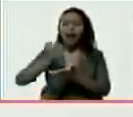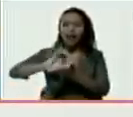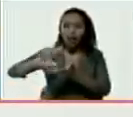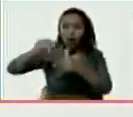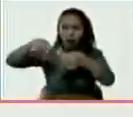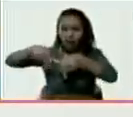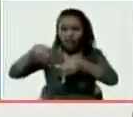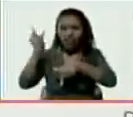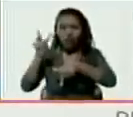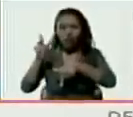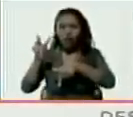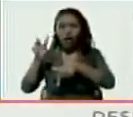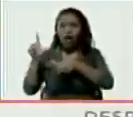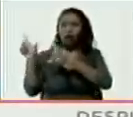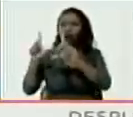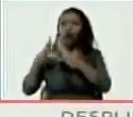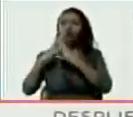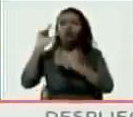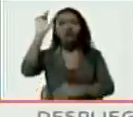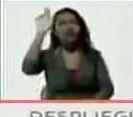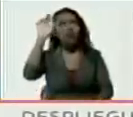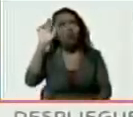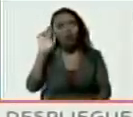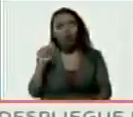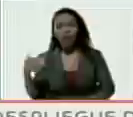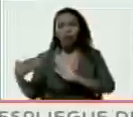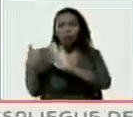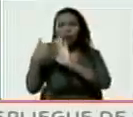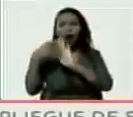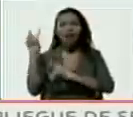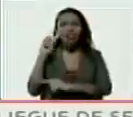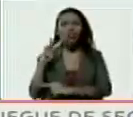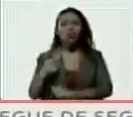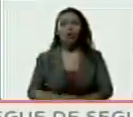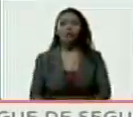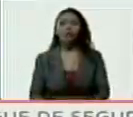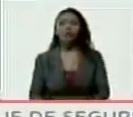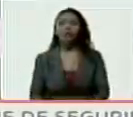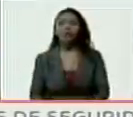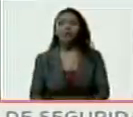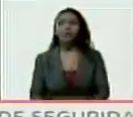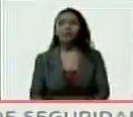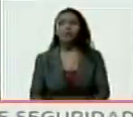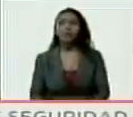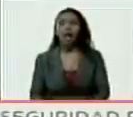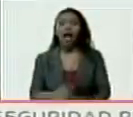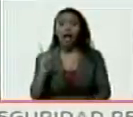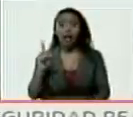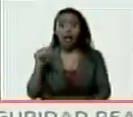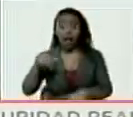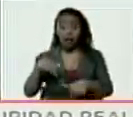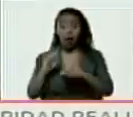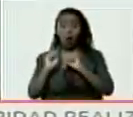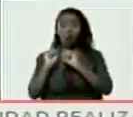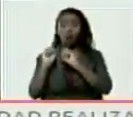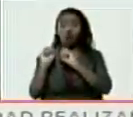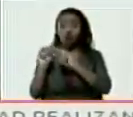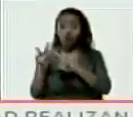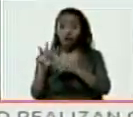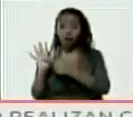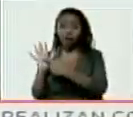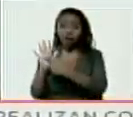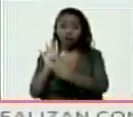los medios de prensa que todos los días atacan y agreden a Venezuela, a que al menos en esta oportunidad